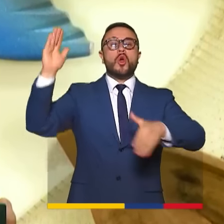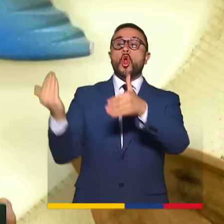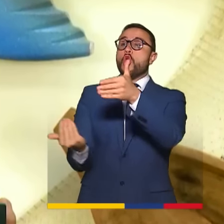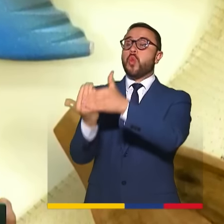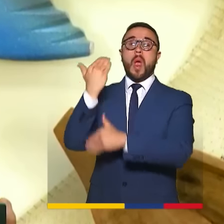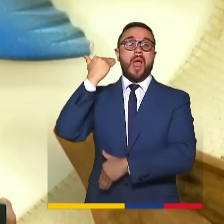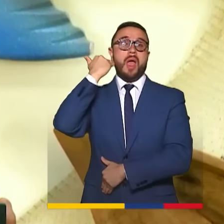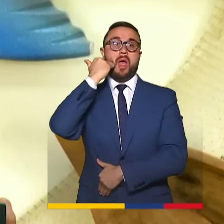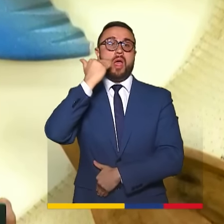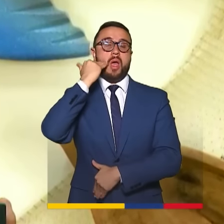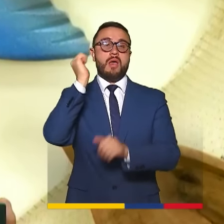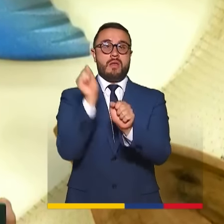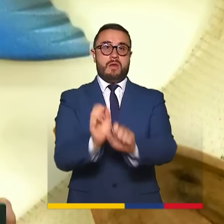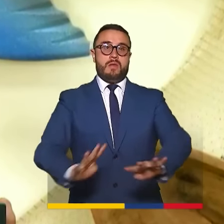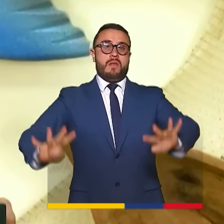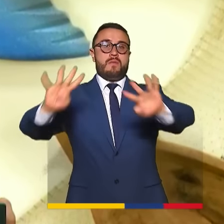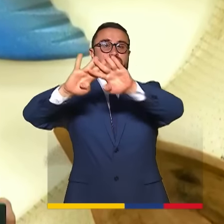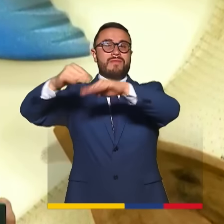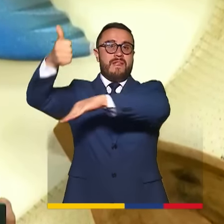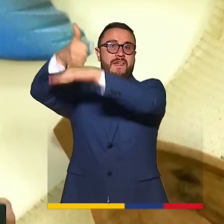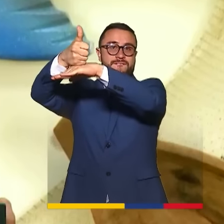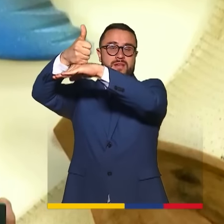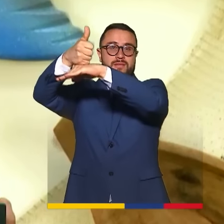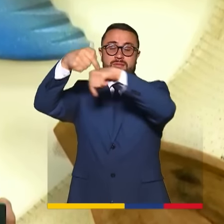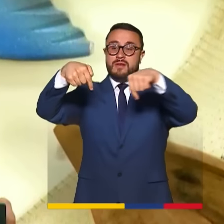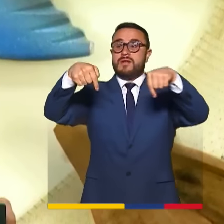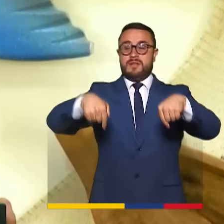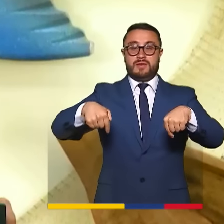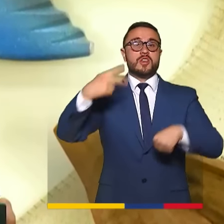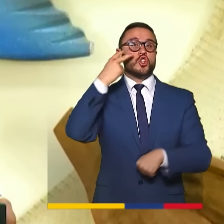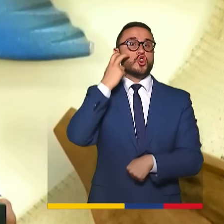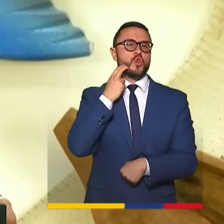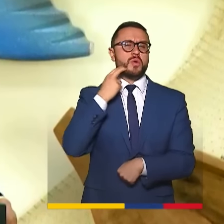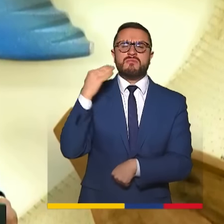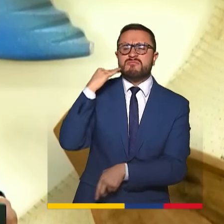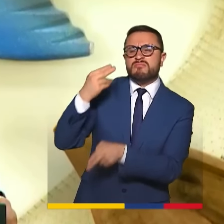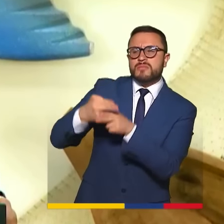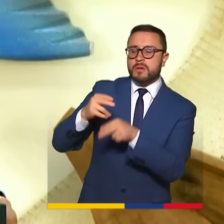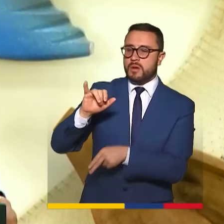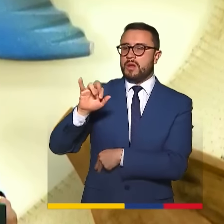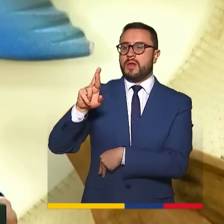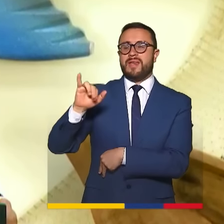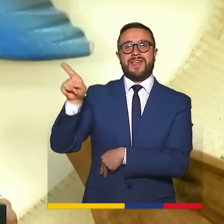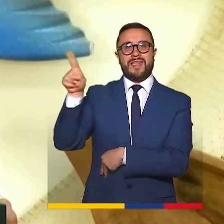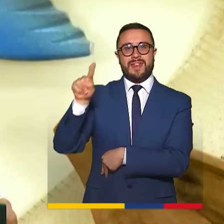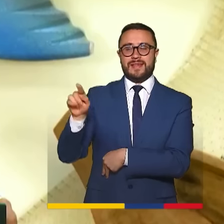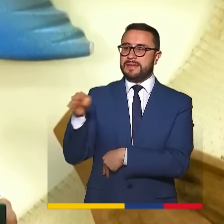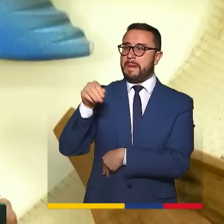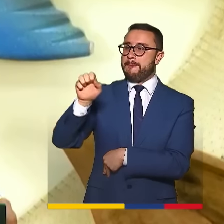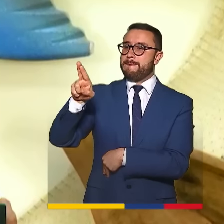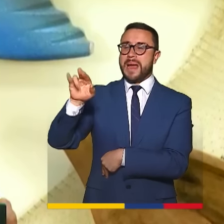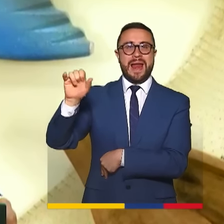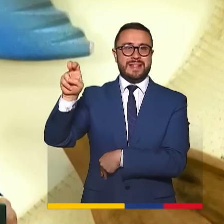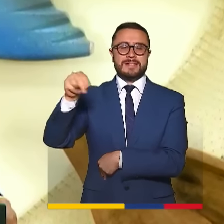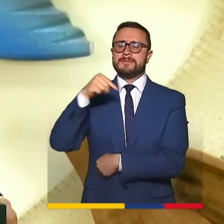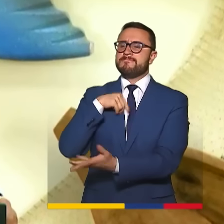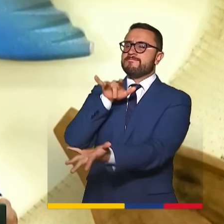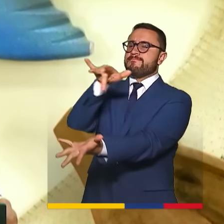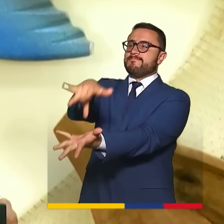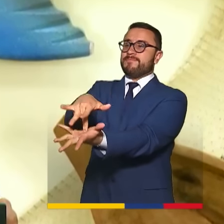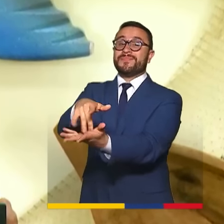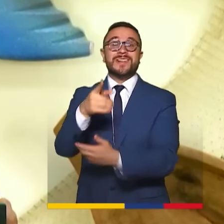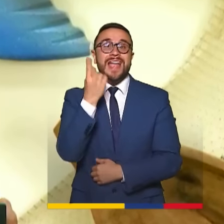aquí en el Chocó, que significa mucho. Tenía ayer un discurso preparado